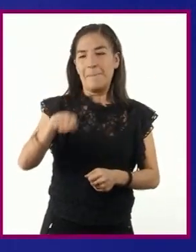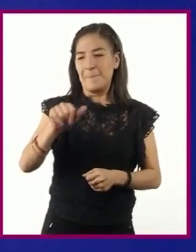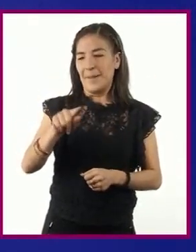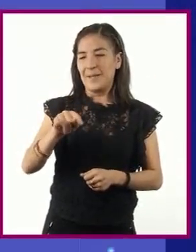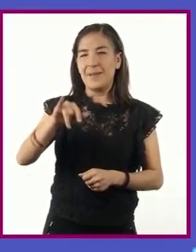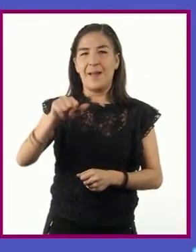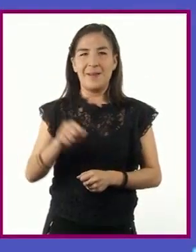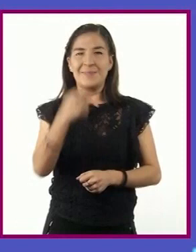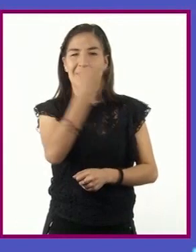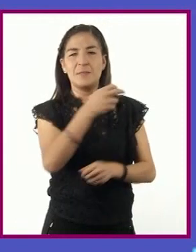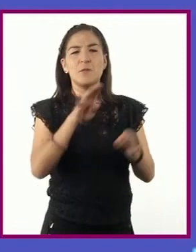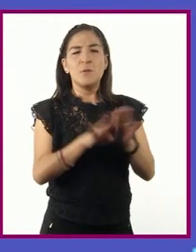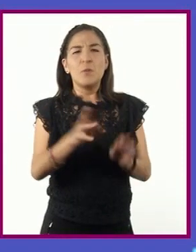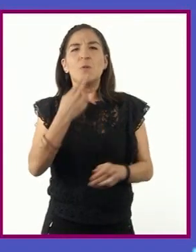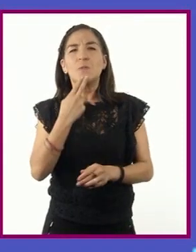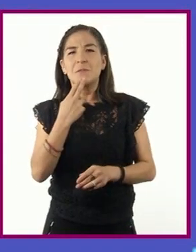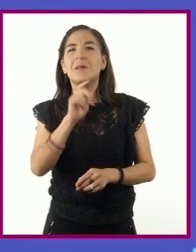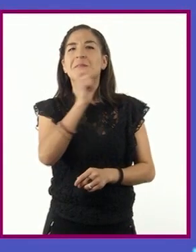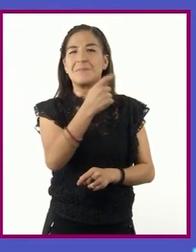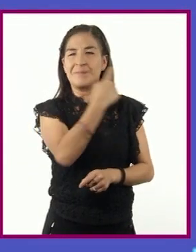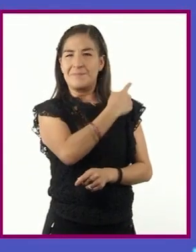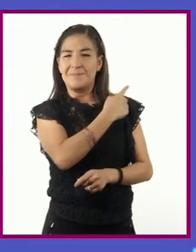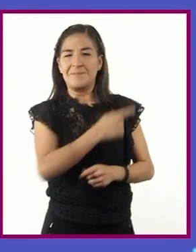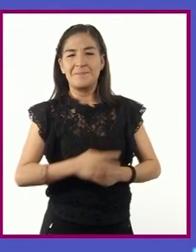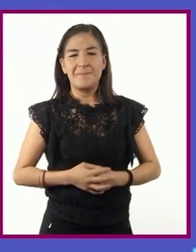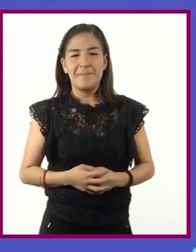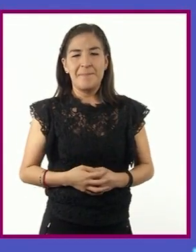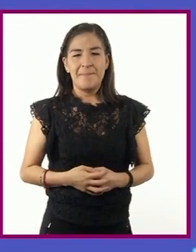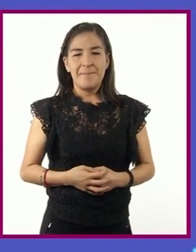Goetz, quien utilizó la siguiente idea.